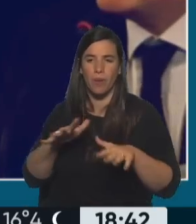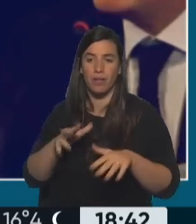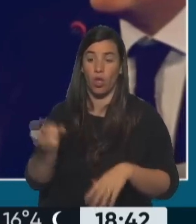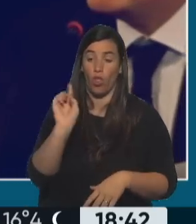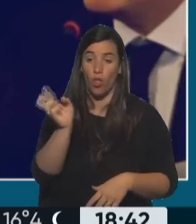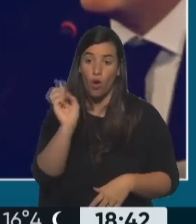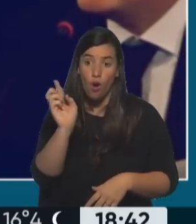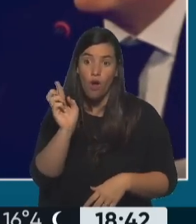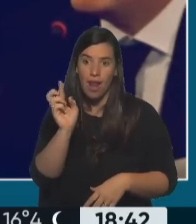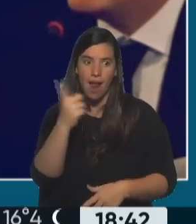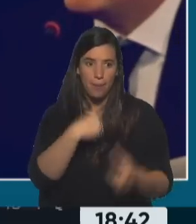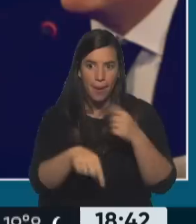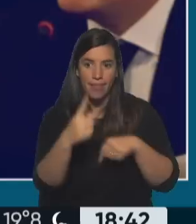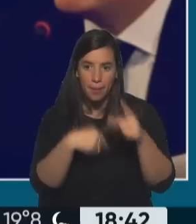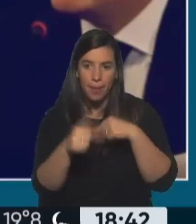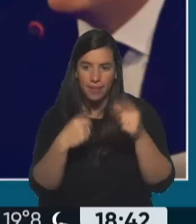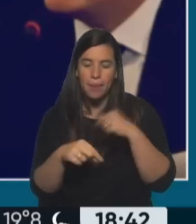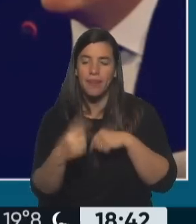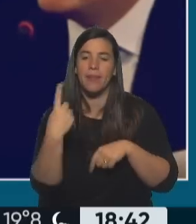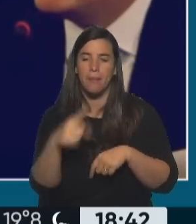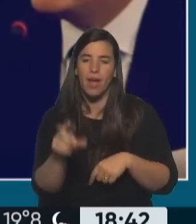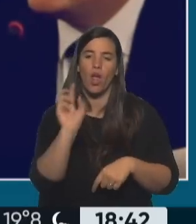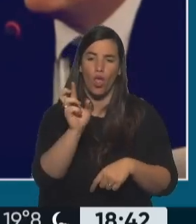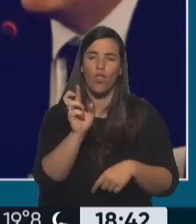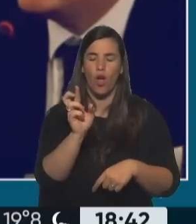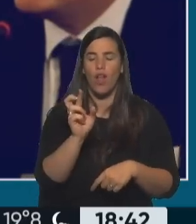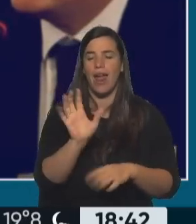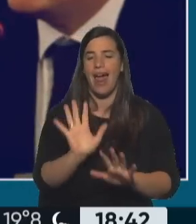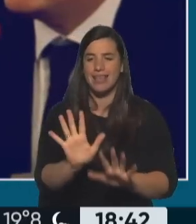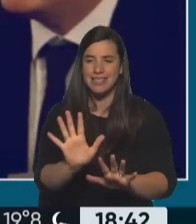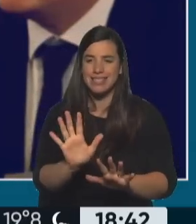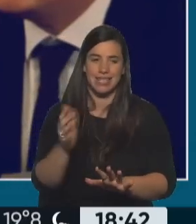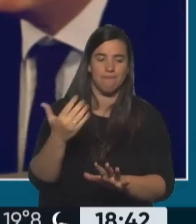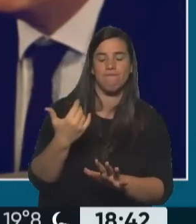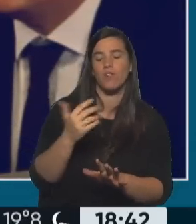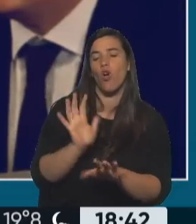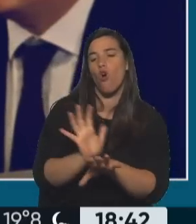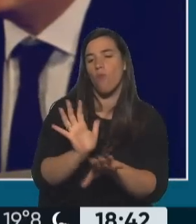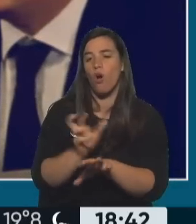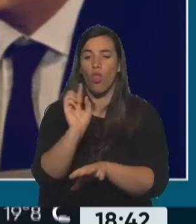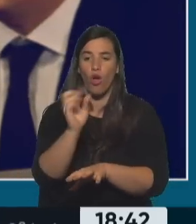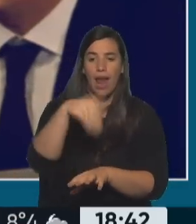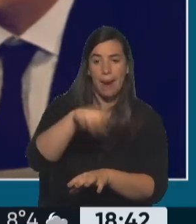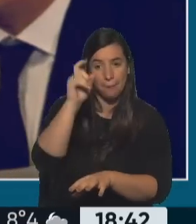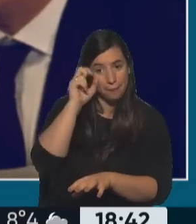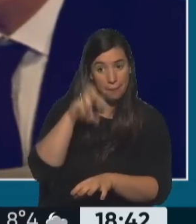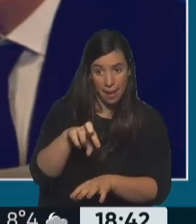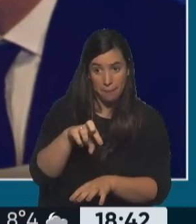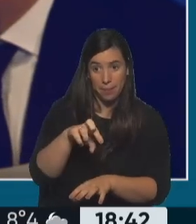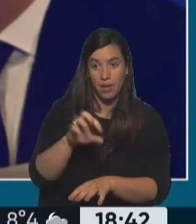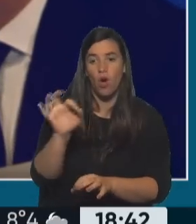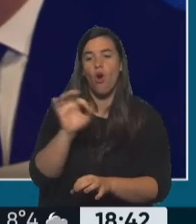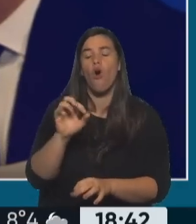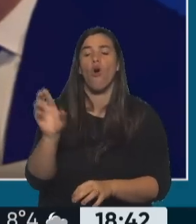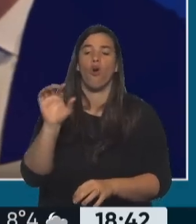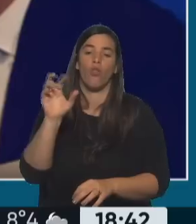dólares contra pesos, pero aportaron dólares frescos. Tanto argendólares, o lo que se denomina el dólar MEP, como el dólar cable.